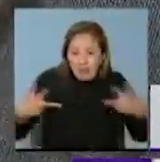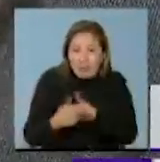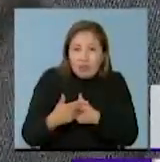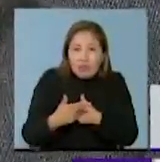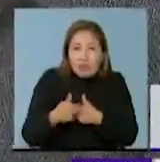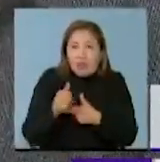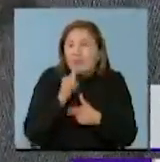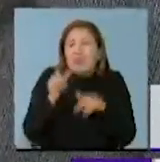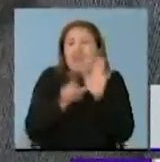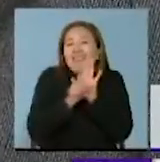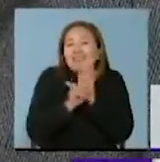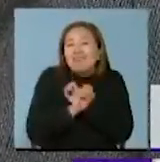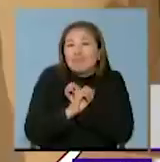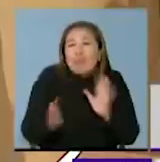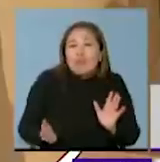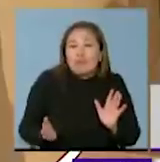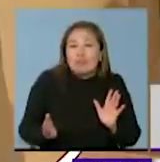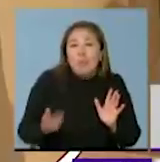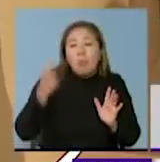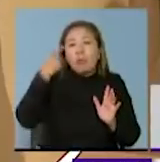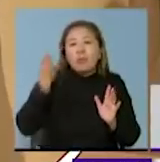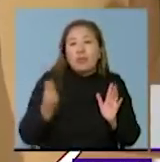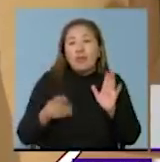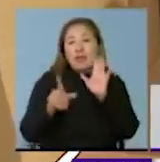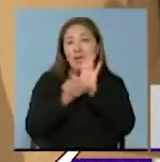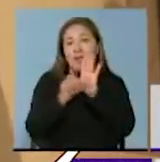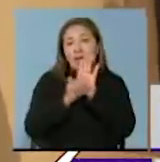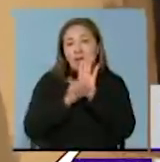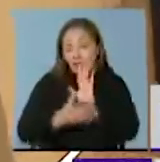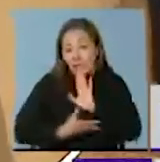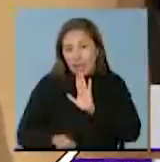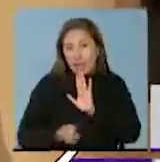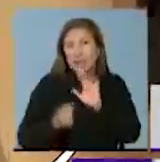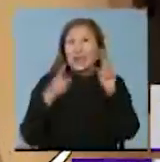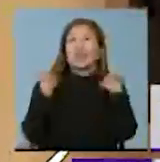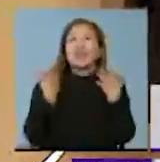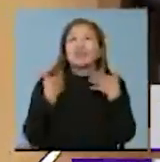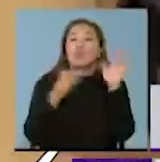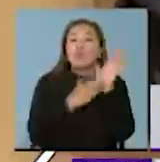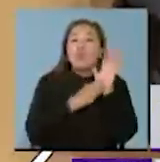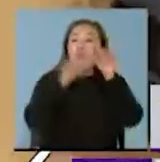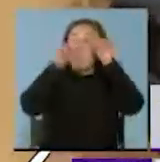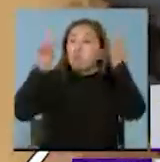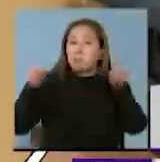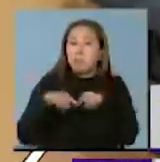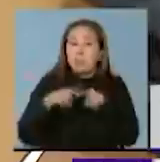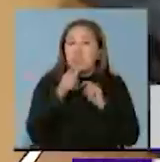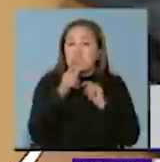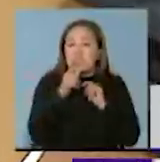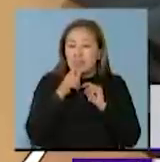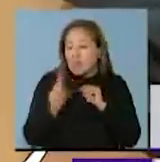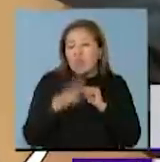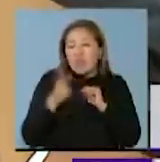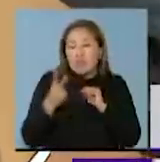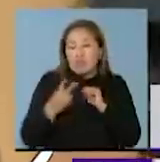por todos lados. La ley del aborto está contextualizada en una cultura del descarte que es